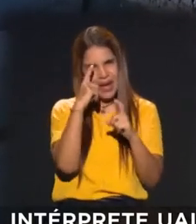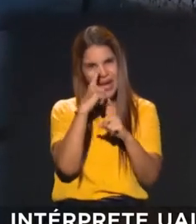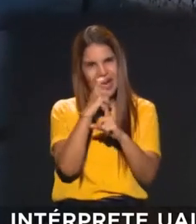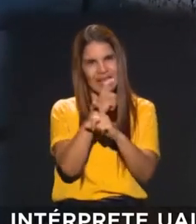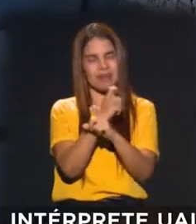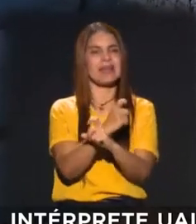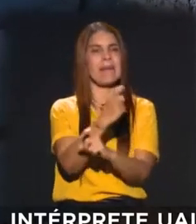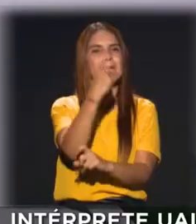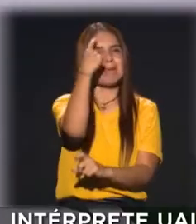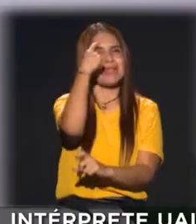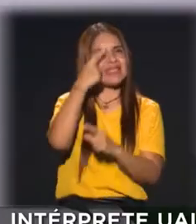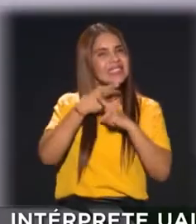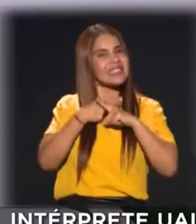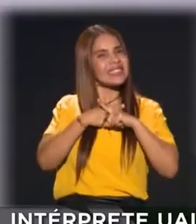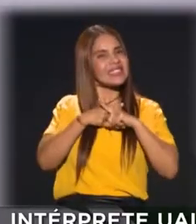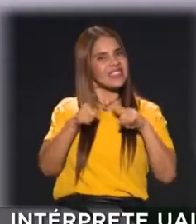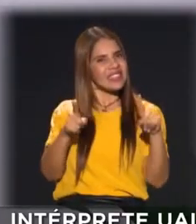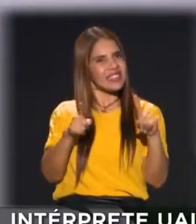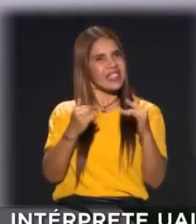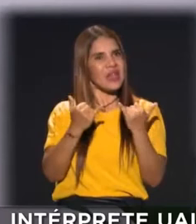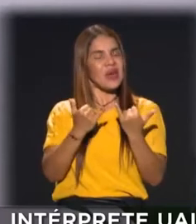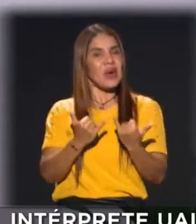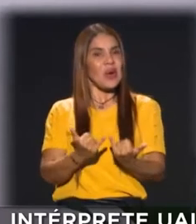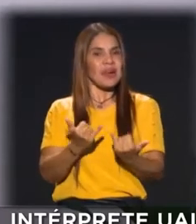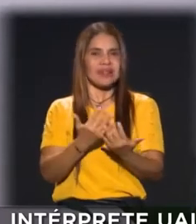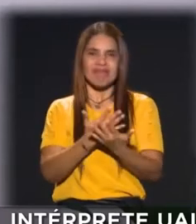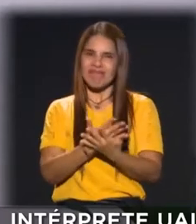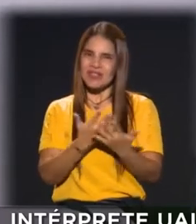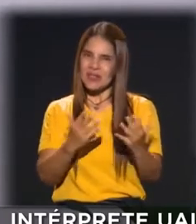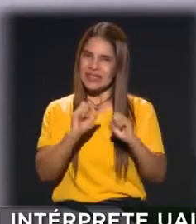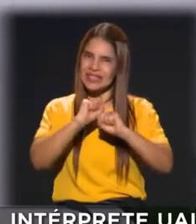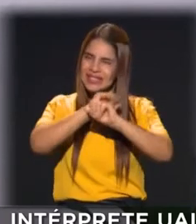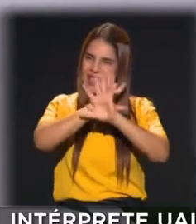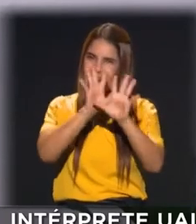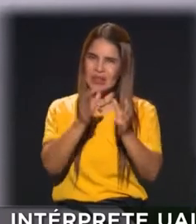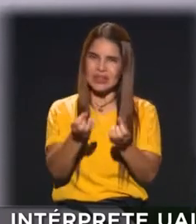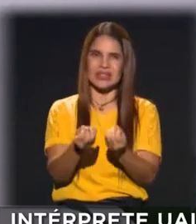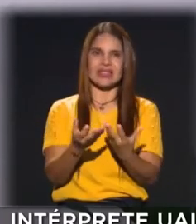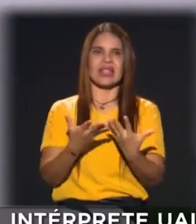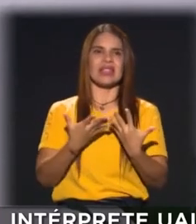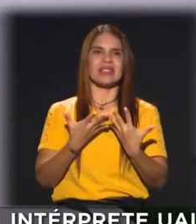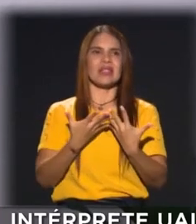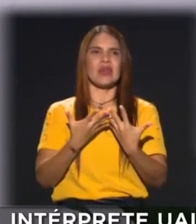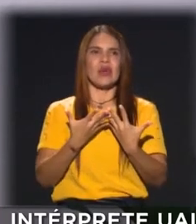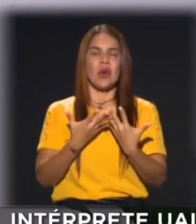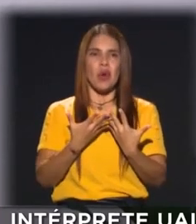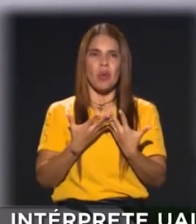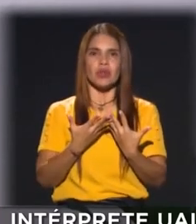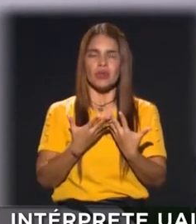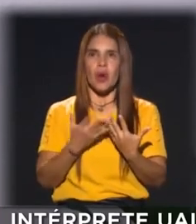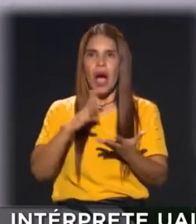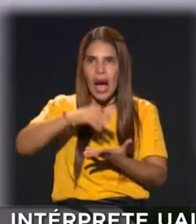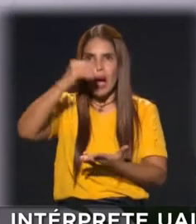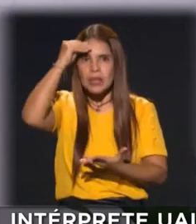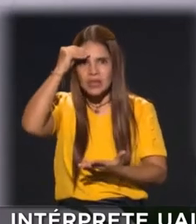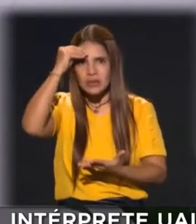distinto. Profe Juan Calle, hoy usted nos deja como unos elementos muy claros, y es como empezar a desaprender